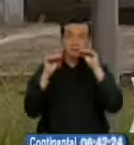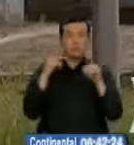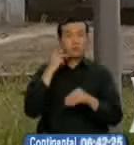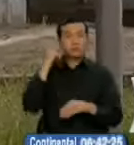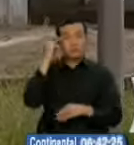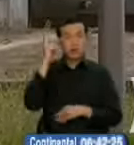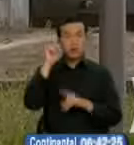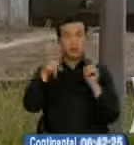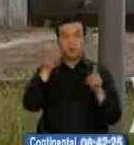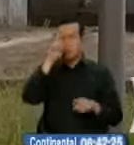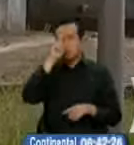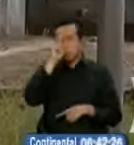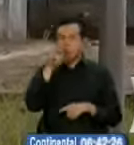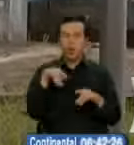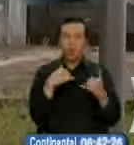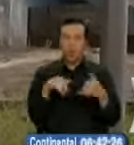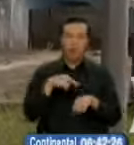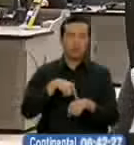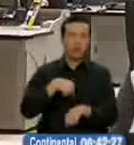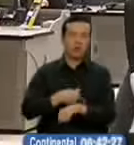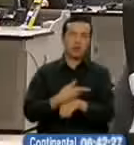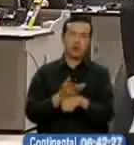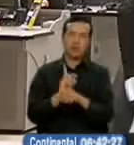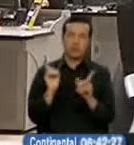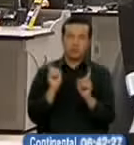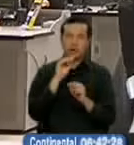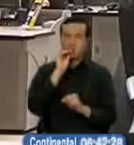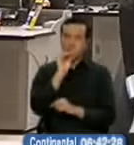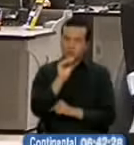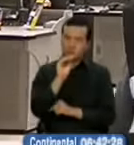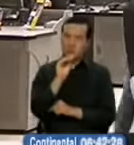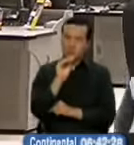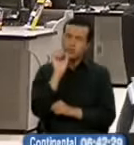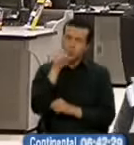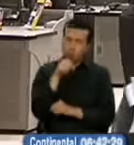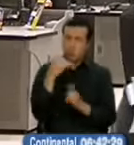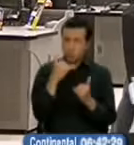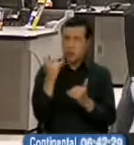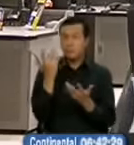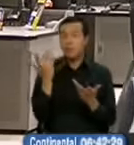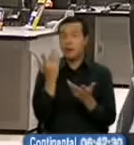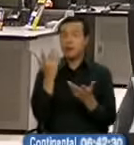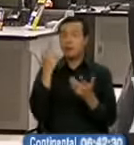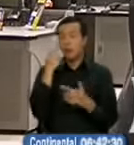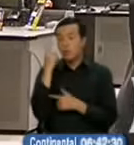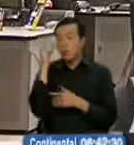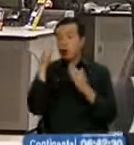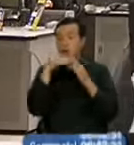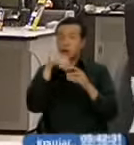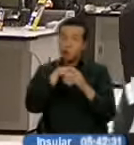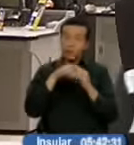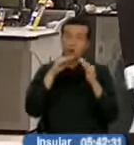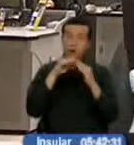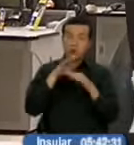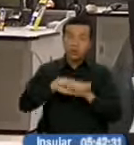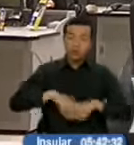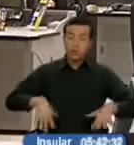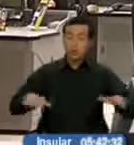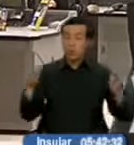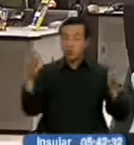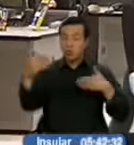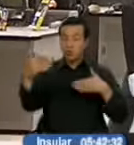permita el abuso en las horas de juego a sus hijos. Enseñémosles a hacerlo, pero en situaciones controladas, dentro de una casa, dentro del patio de